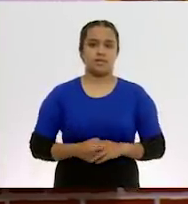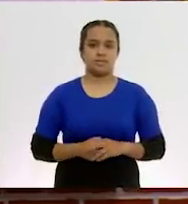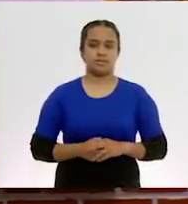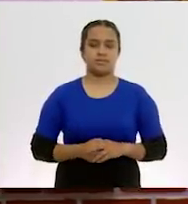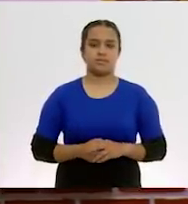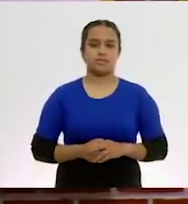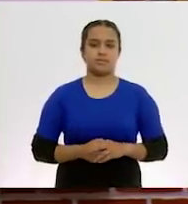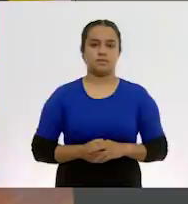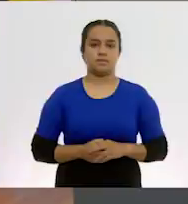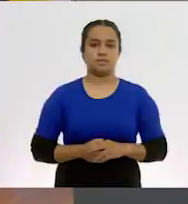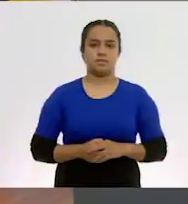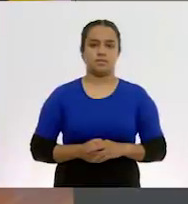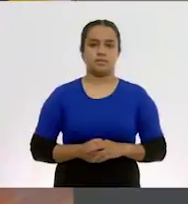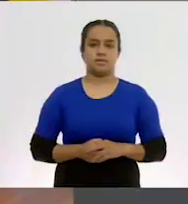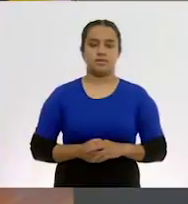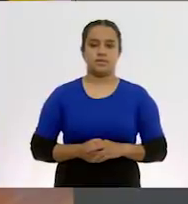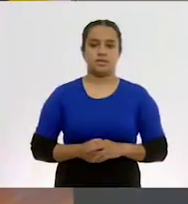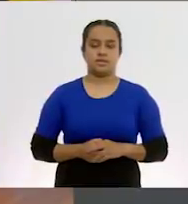a